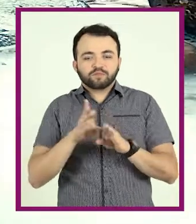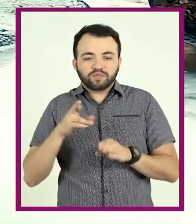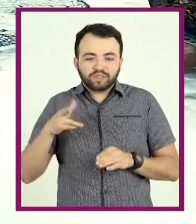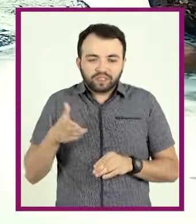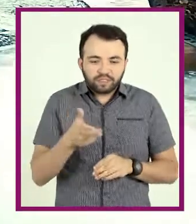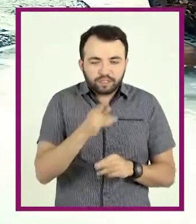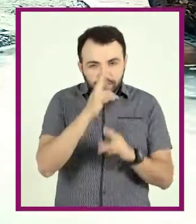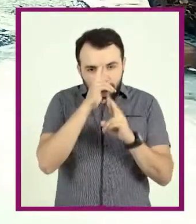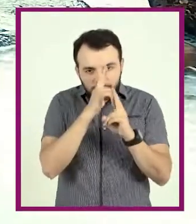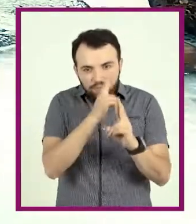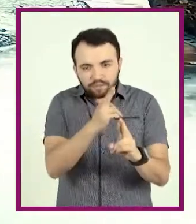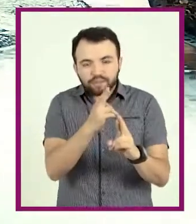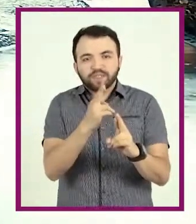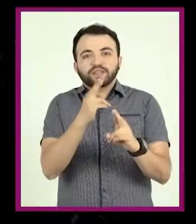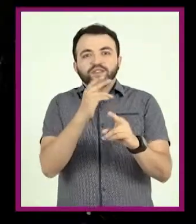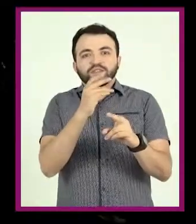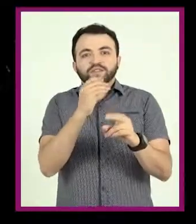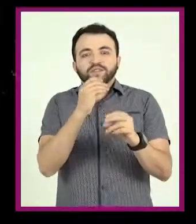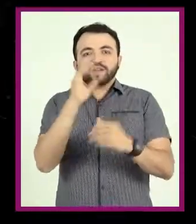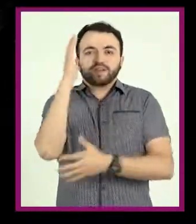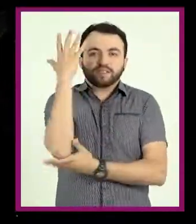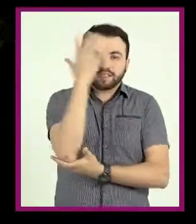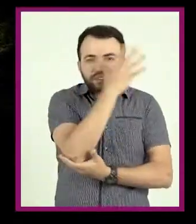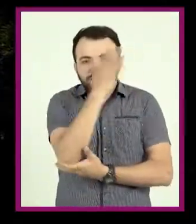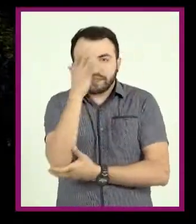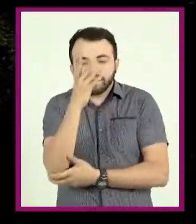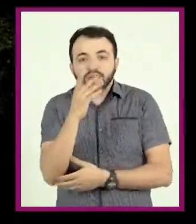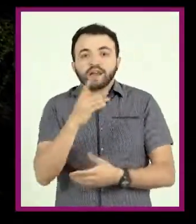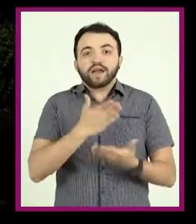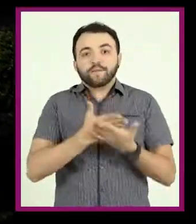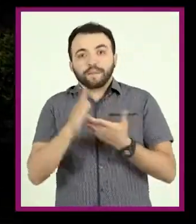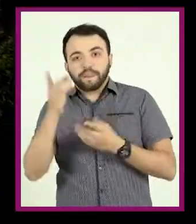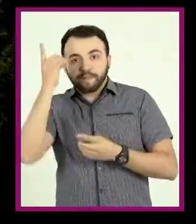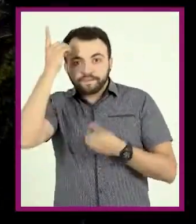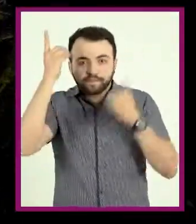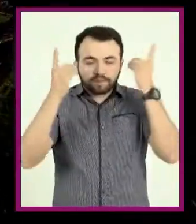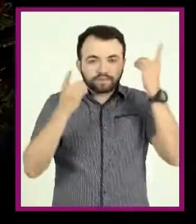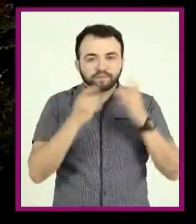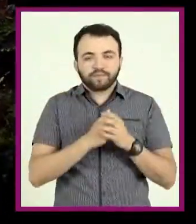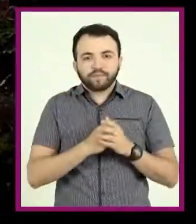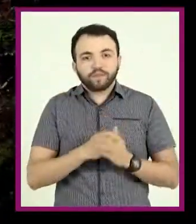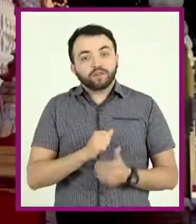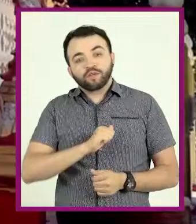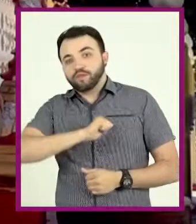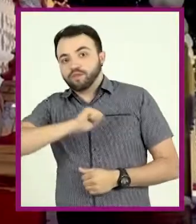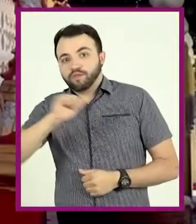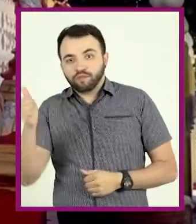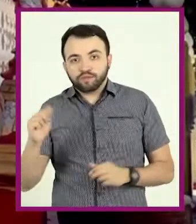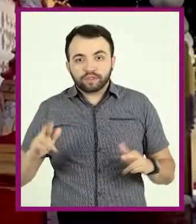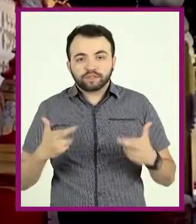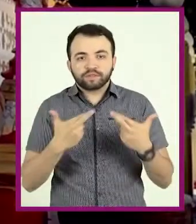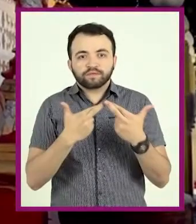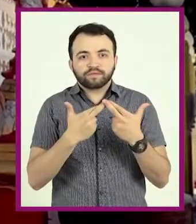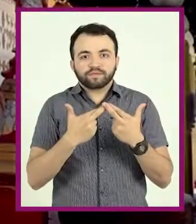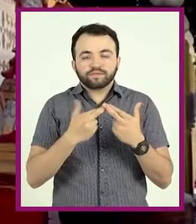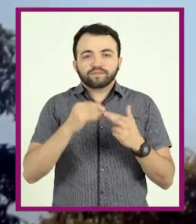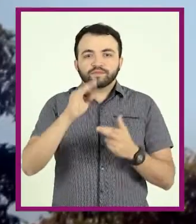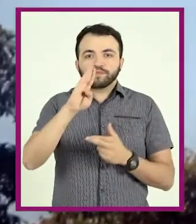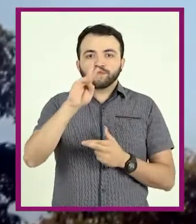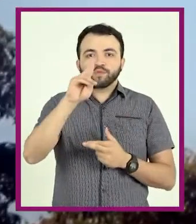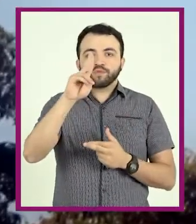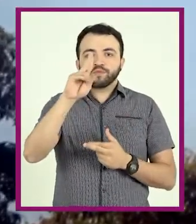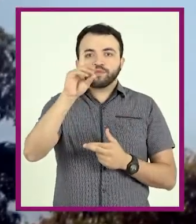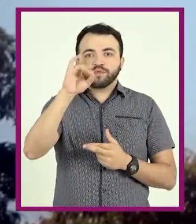se honran deidades de ríos o bosques, al igual que espíritus ancestrales. Otra religión importante es